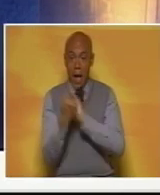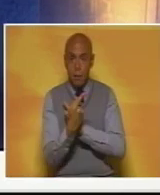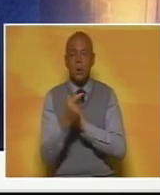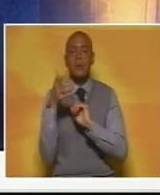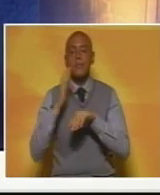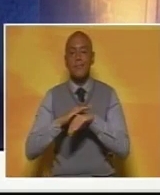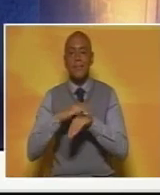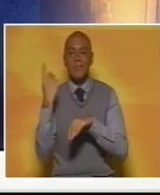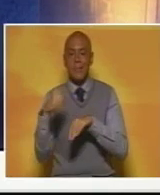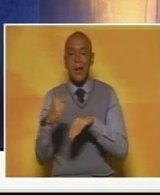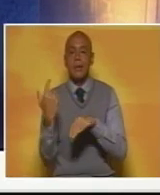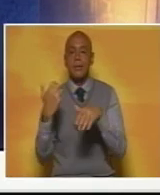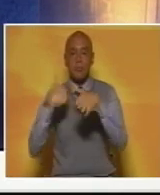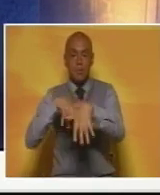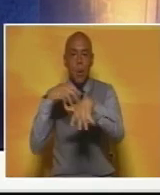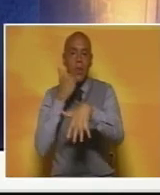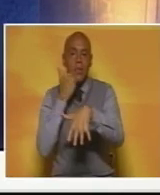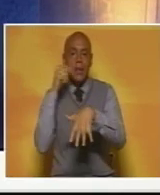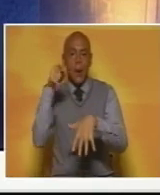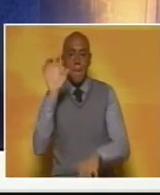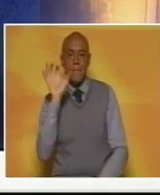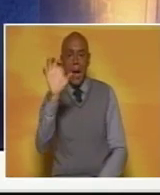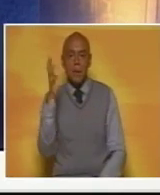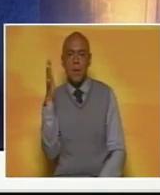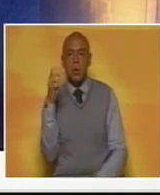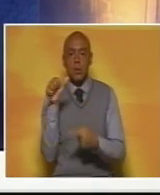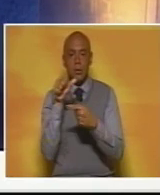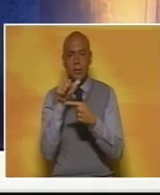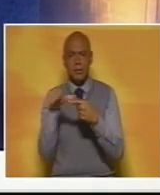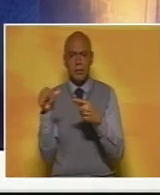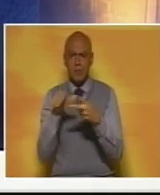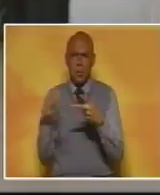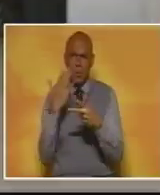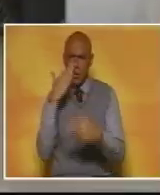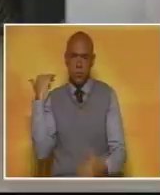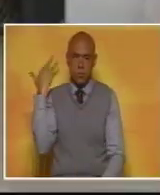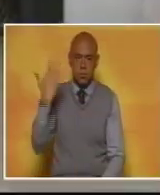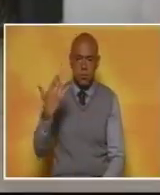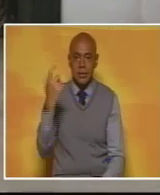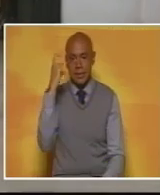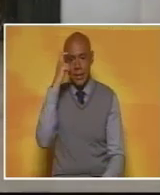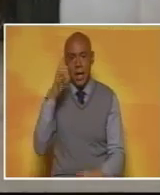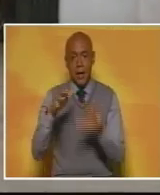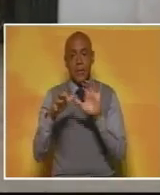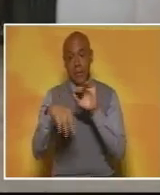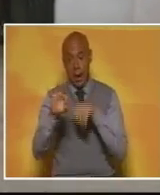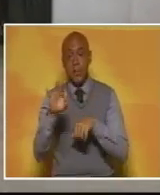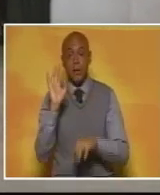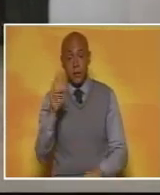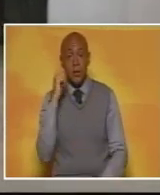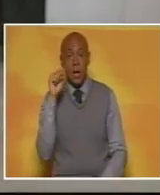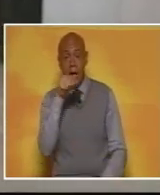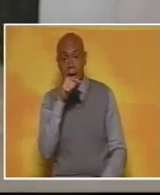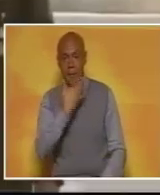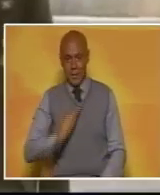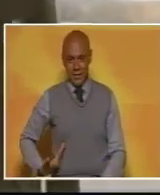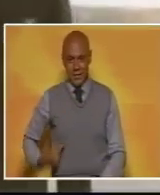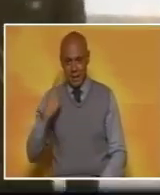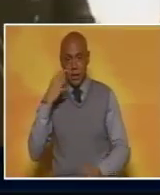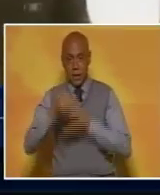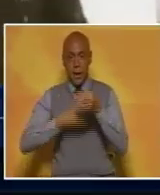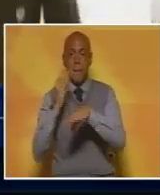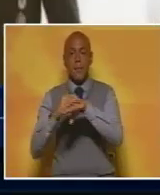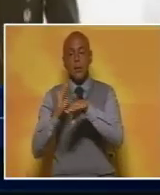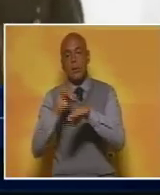las protestas que se registran en ese país desde hace 13 días. En rueda de prensa, Piñera aseguró que la medida busca priorizar